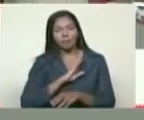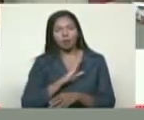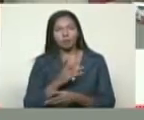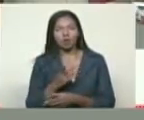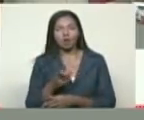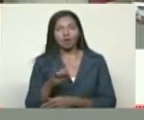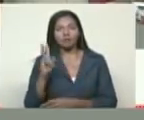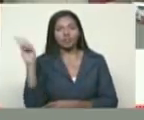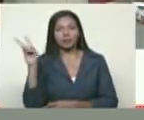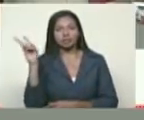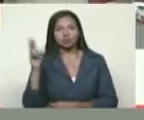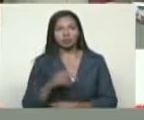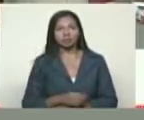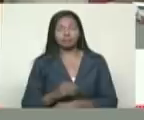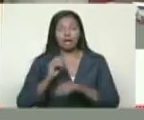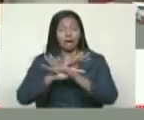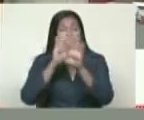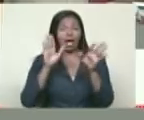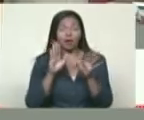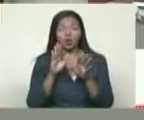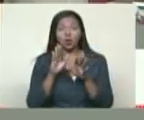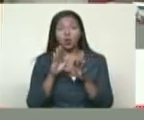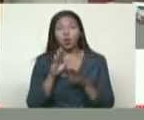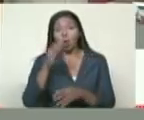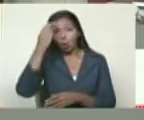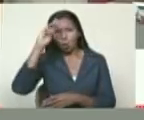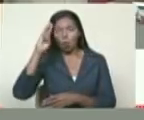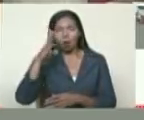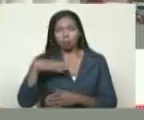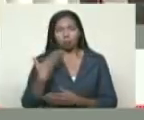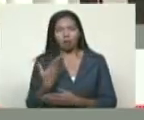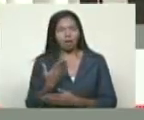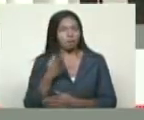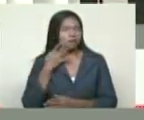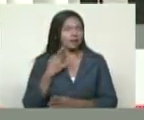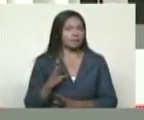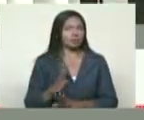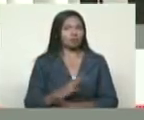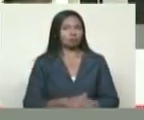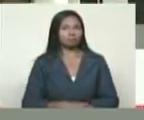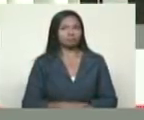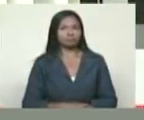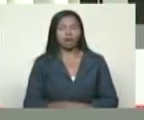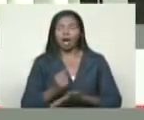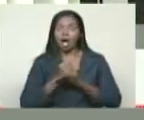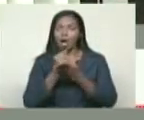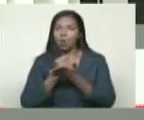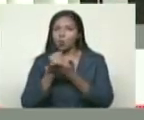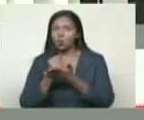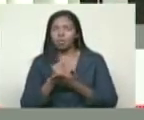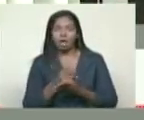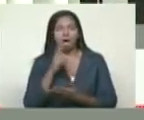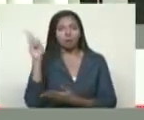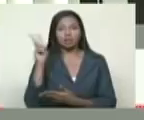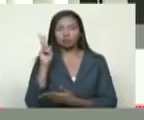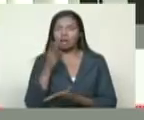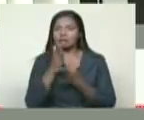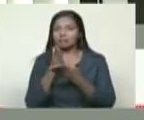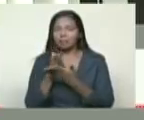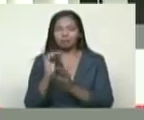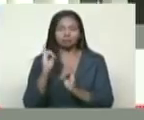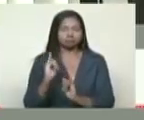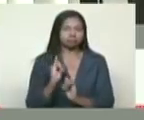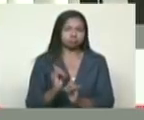de Venezuela. Claro que Cuba siempre puede, en cualquier ámbito, ayudar al pueblo de Venezuela como lo ha hecho.